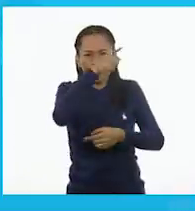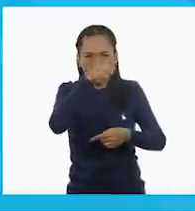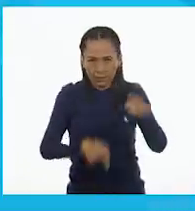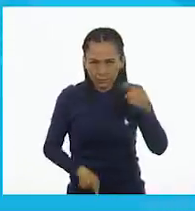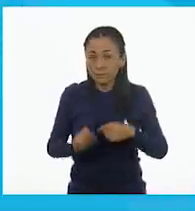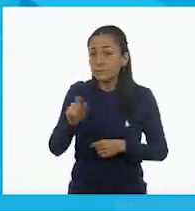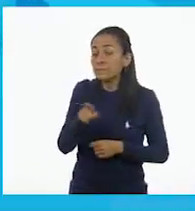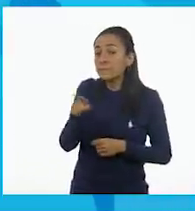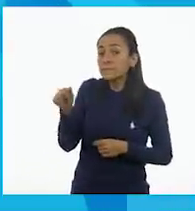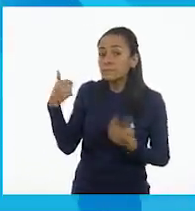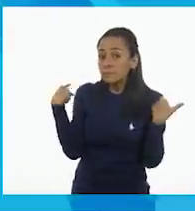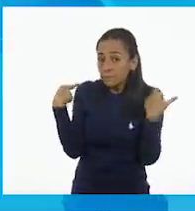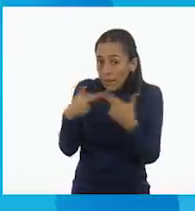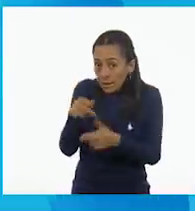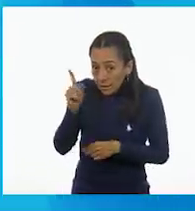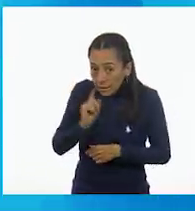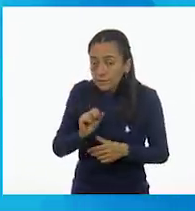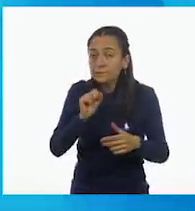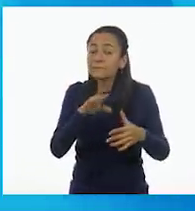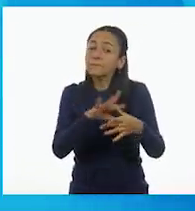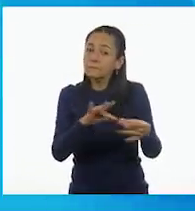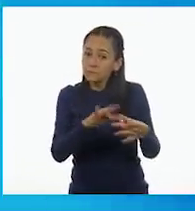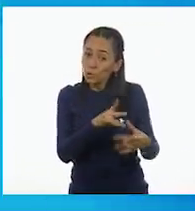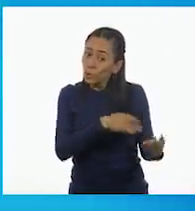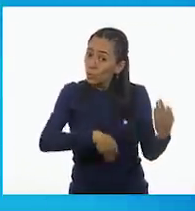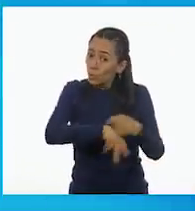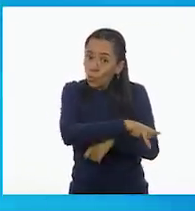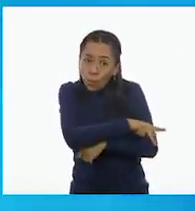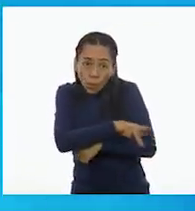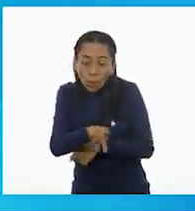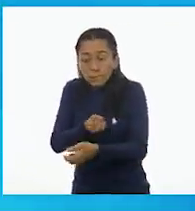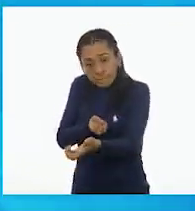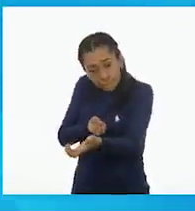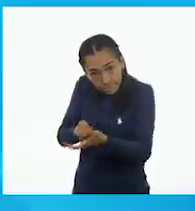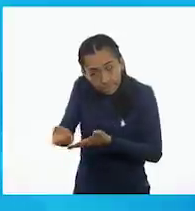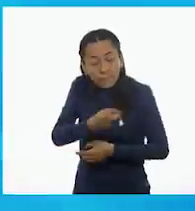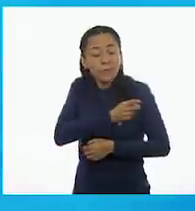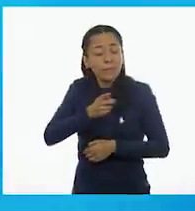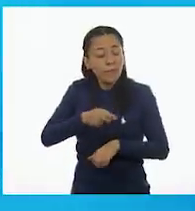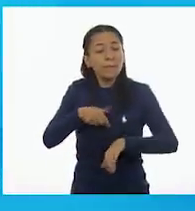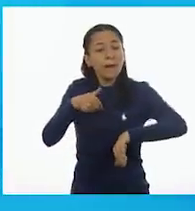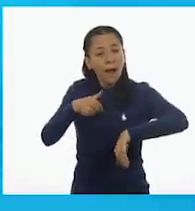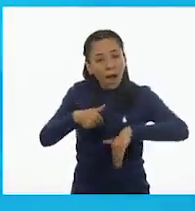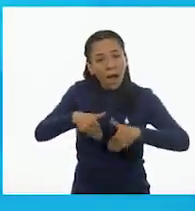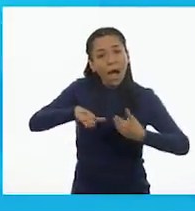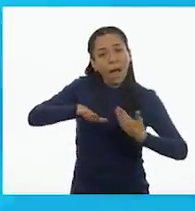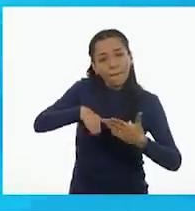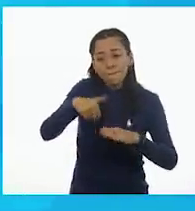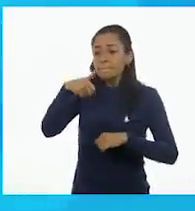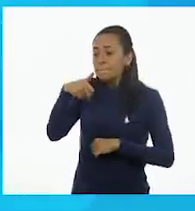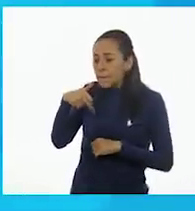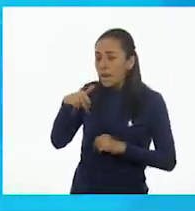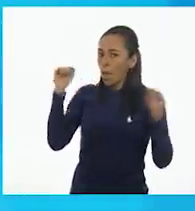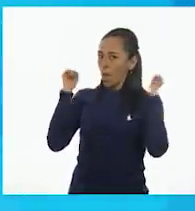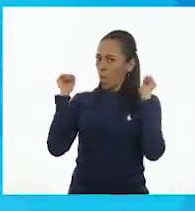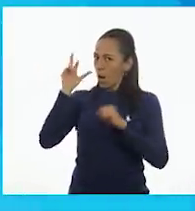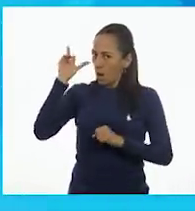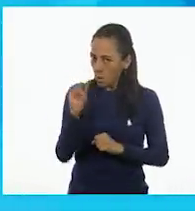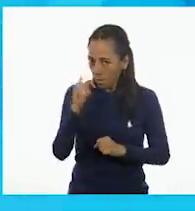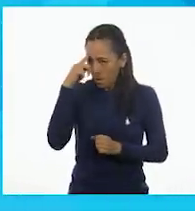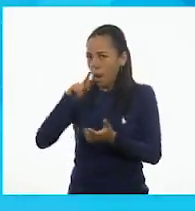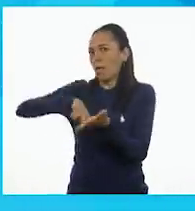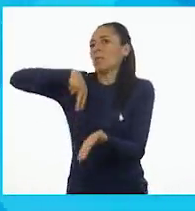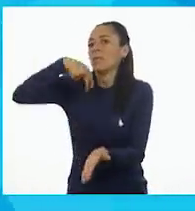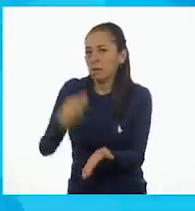y todos deberían salir caminando sin correr para evitar tropezarse. Cuatro